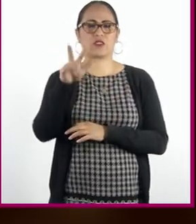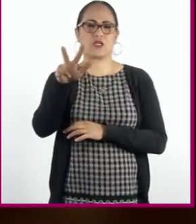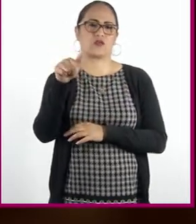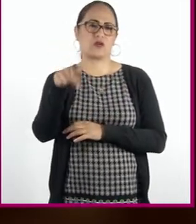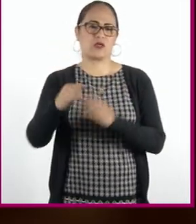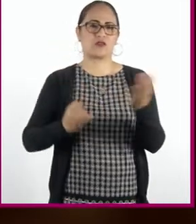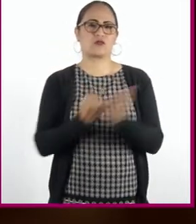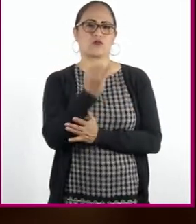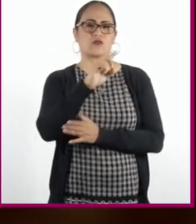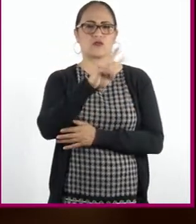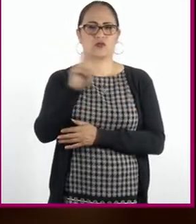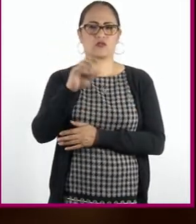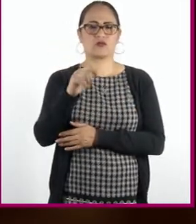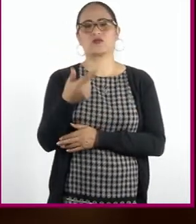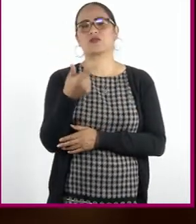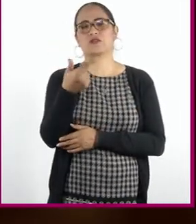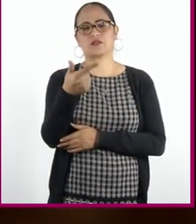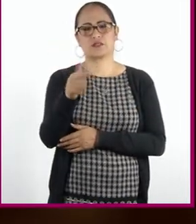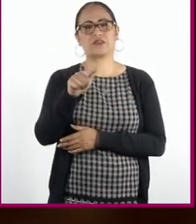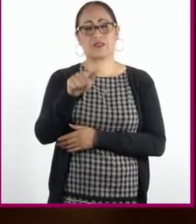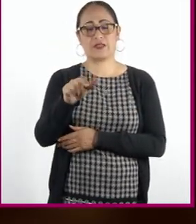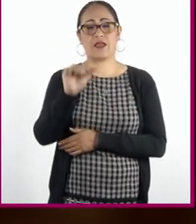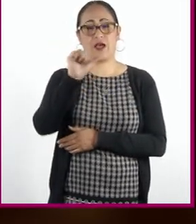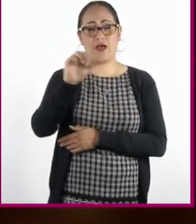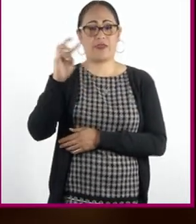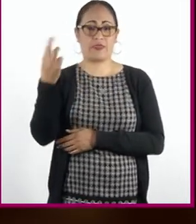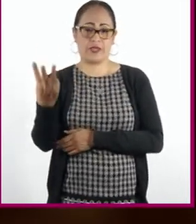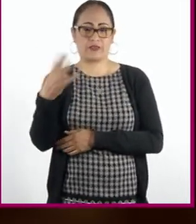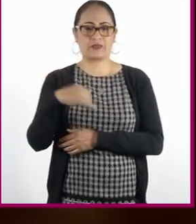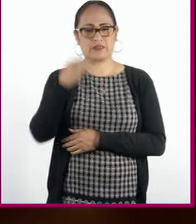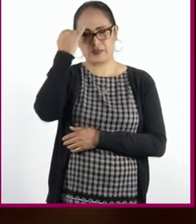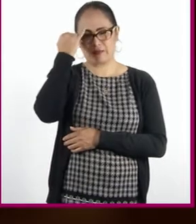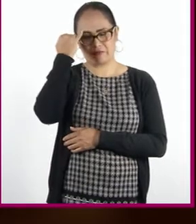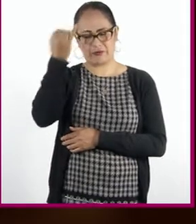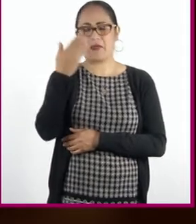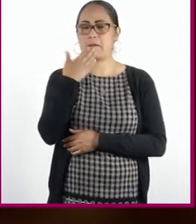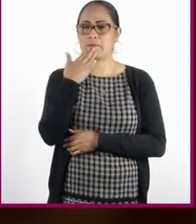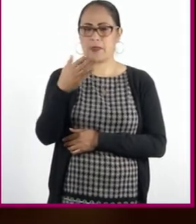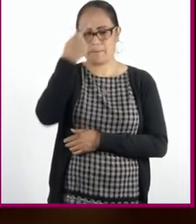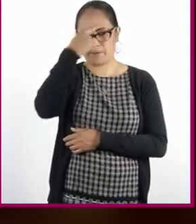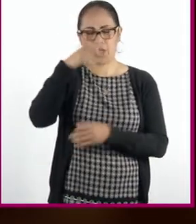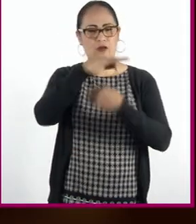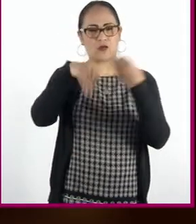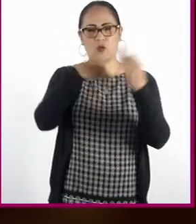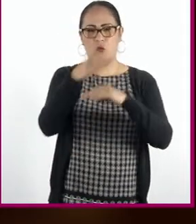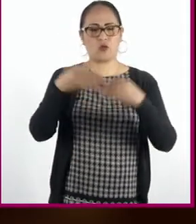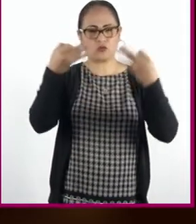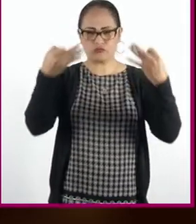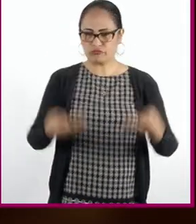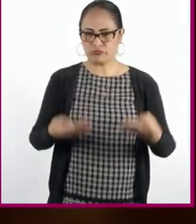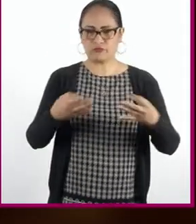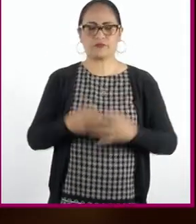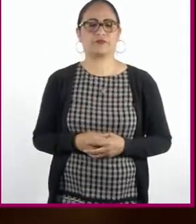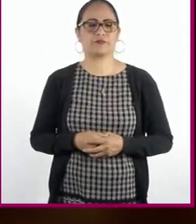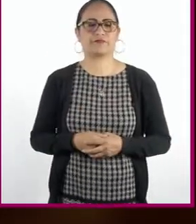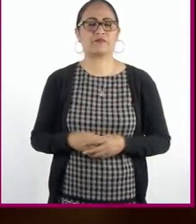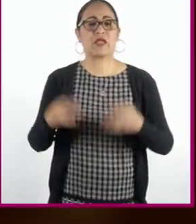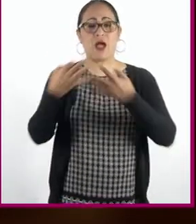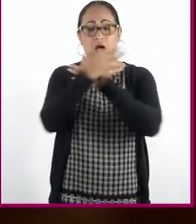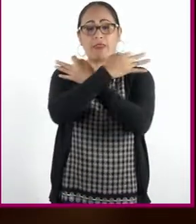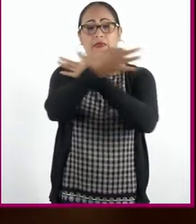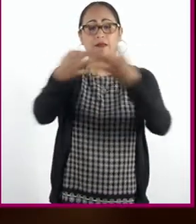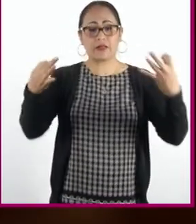resolución 217A-3, como un ideal común para todos los pueblos y naciones. La declaración establece por